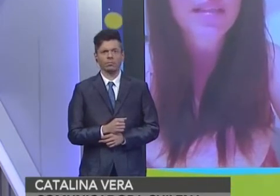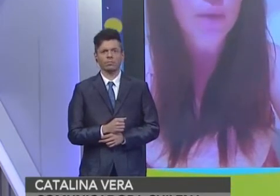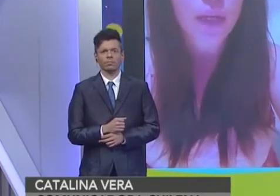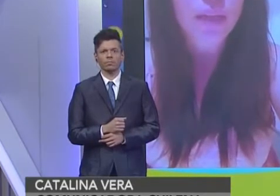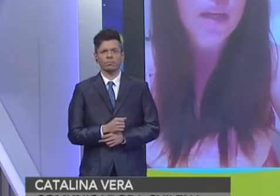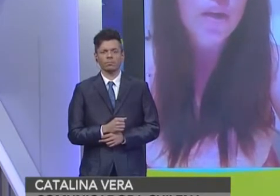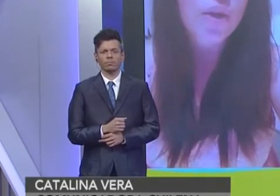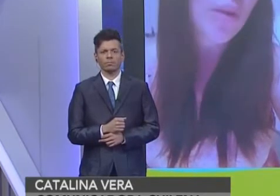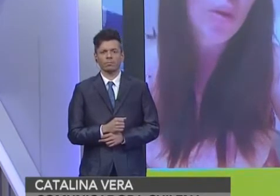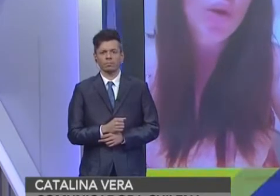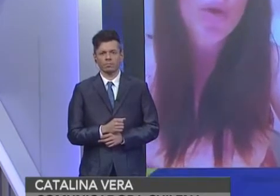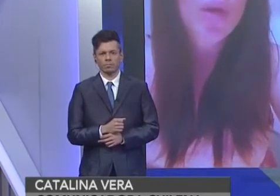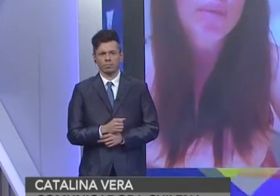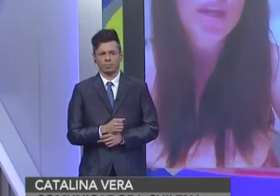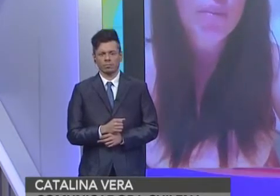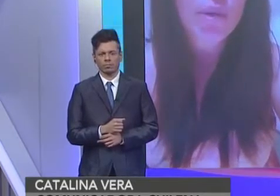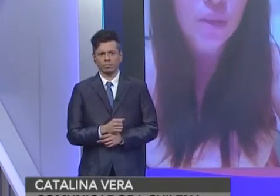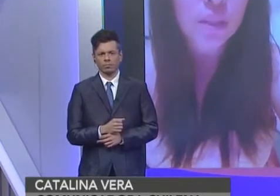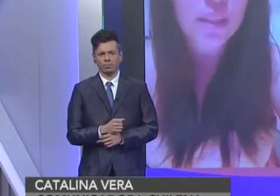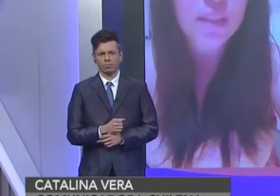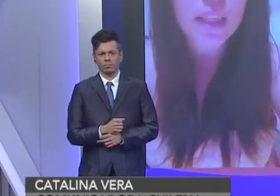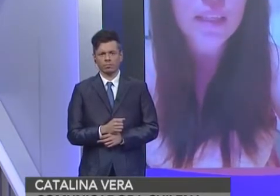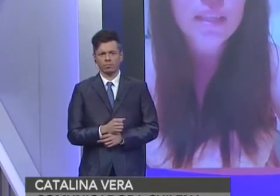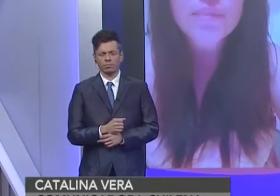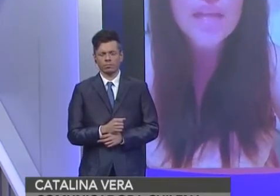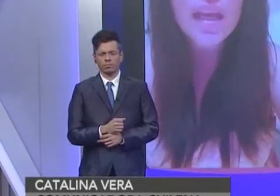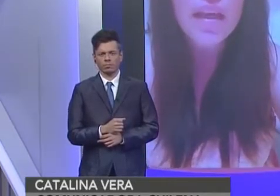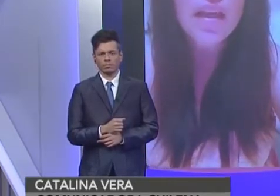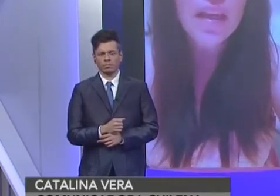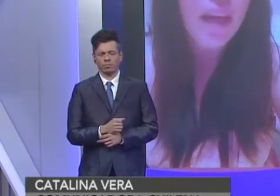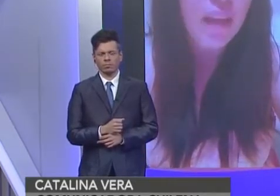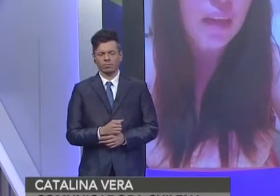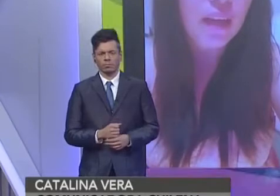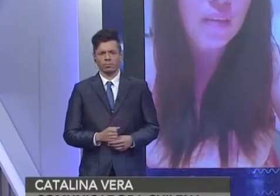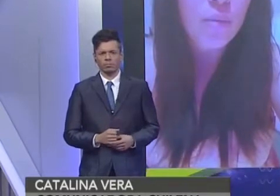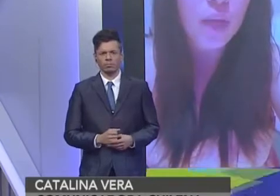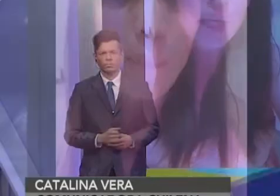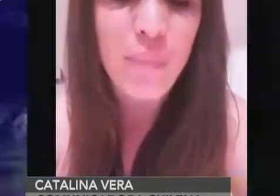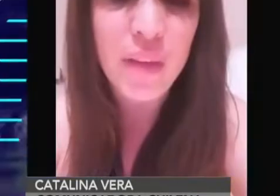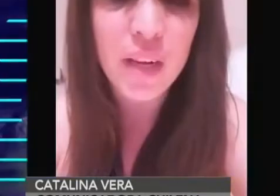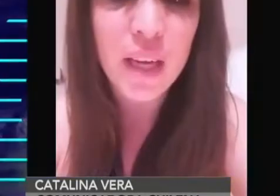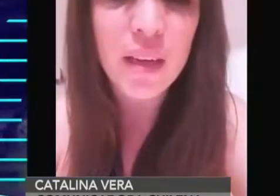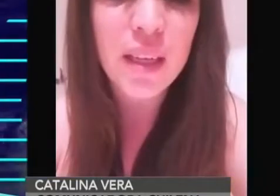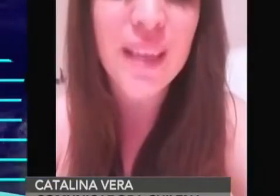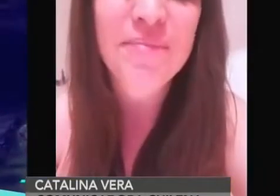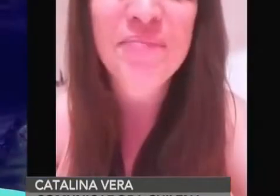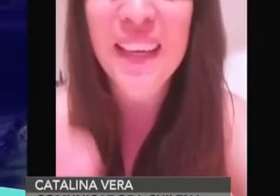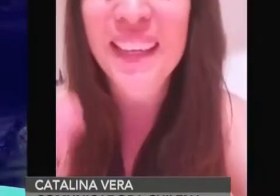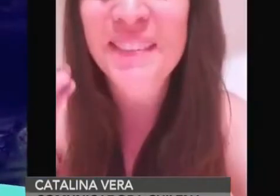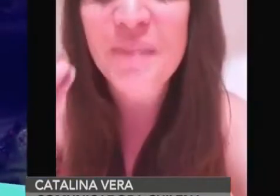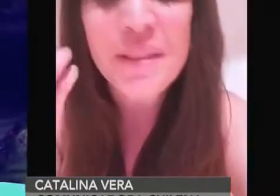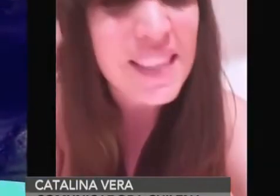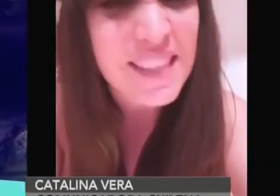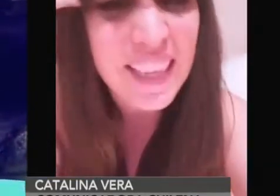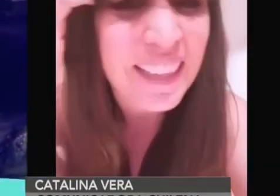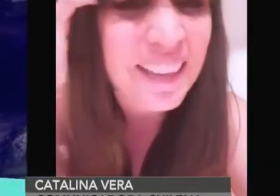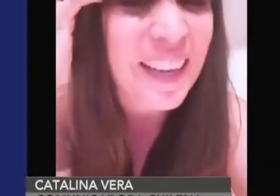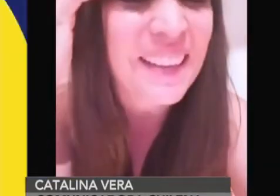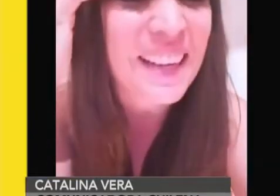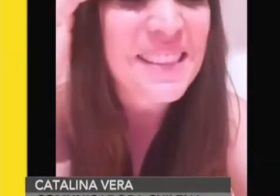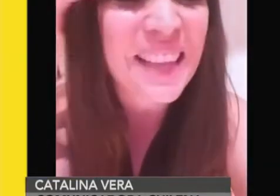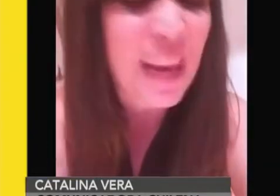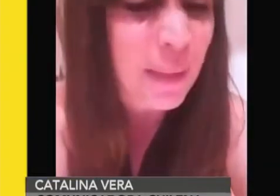que se vacuna. Yo me vacuno el lunes, por ejemplo, tengo 33, y nada, como que de verdad se